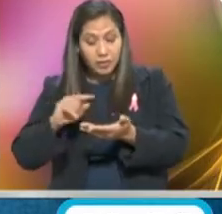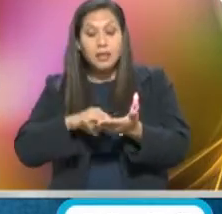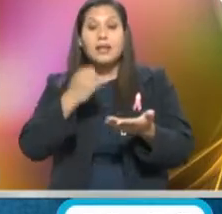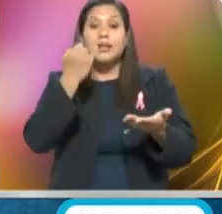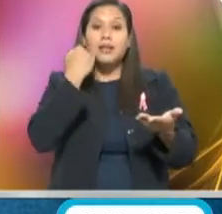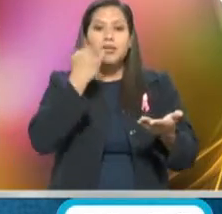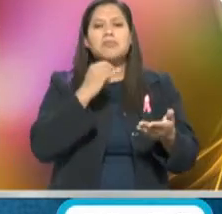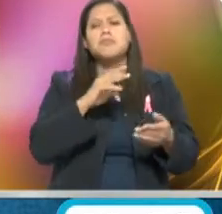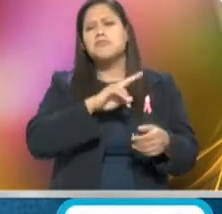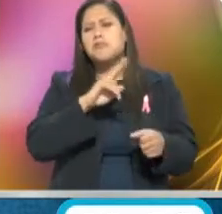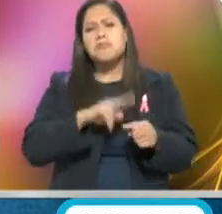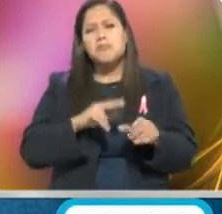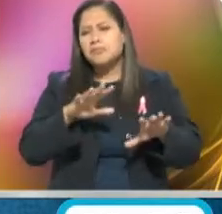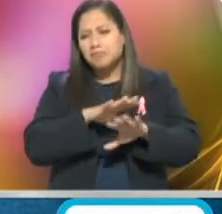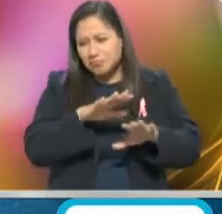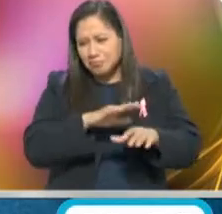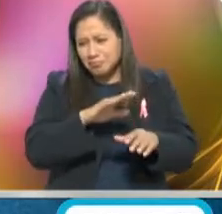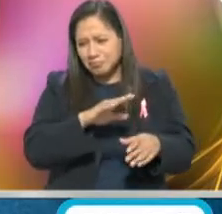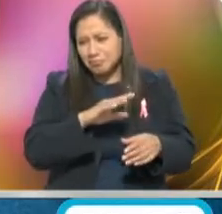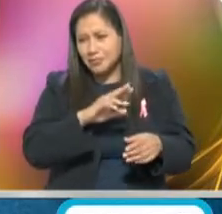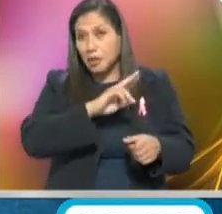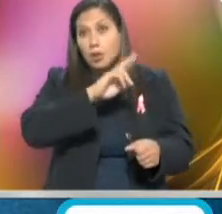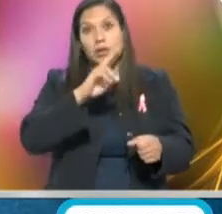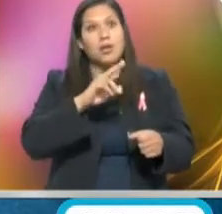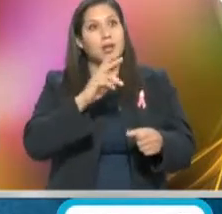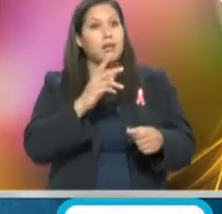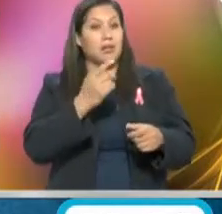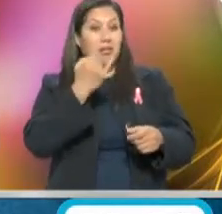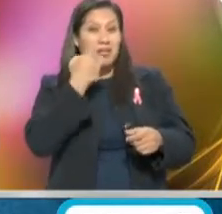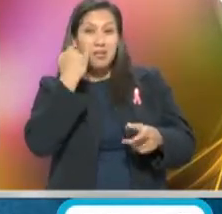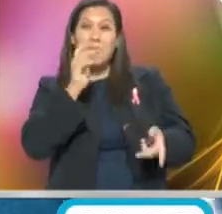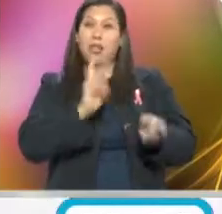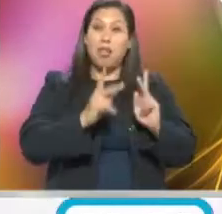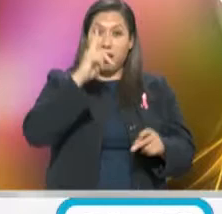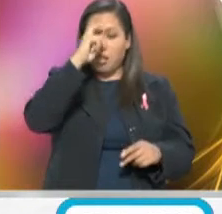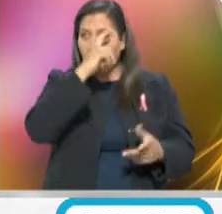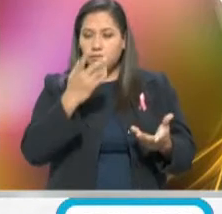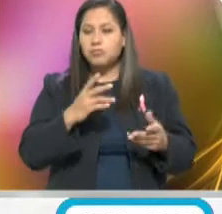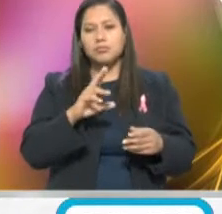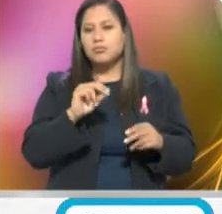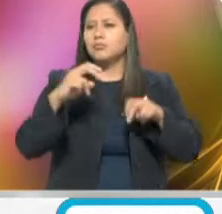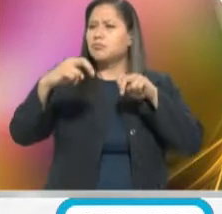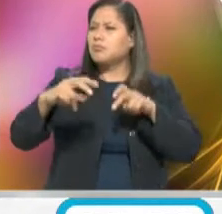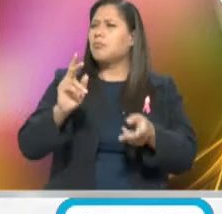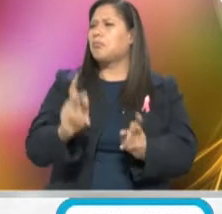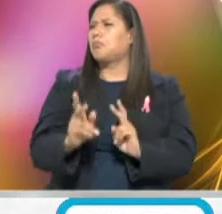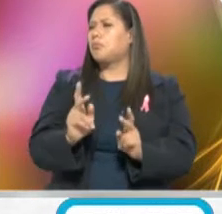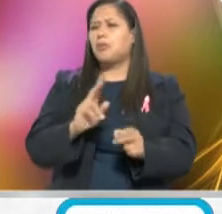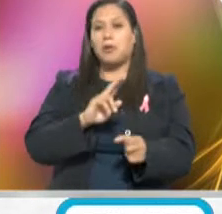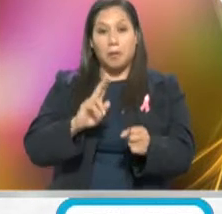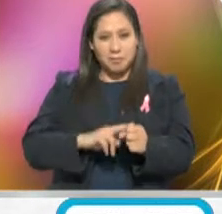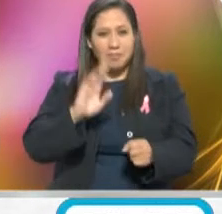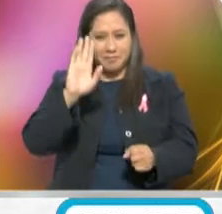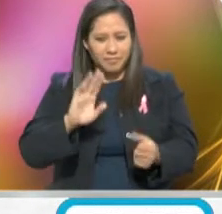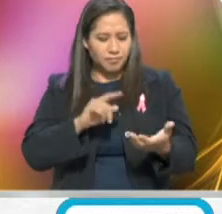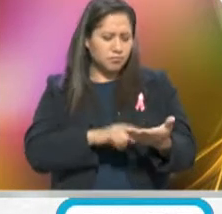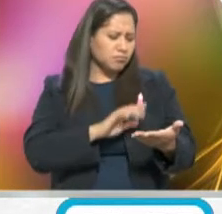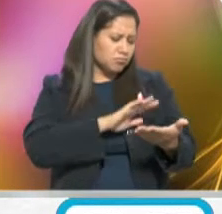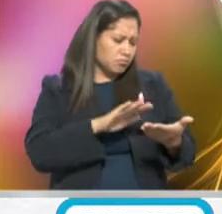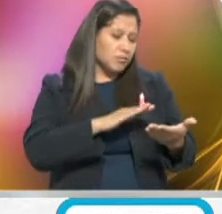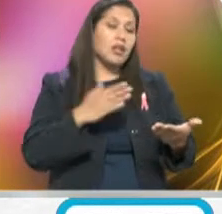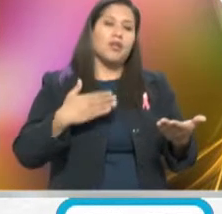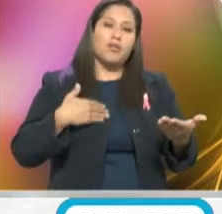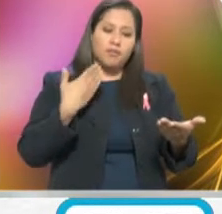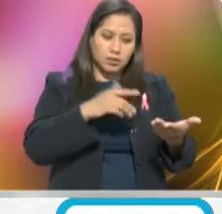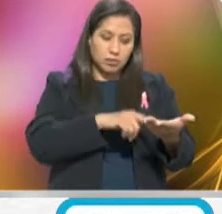es coloquial. Ay. Es un idioma completa, como platicaríamos a alguien sentado con Sí, el qué otro. maravilla. Entonces eso sí lo podemos leer con